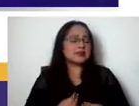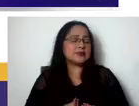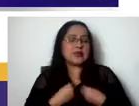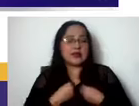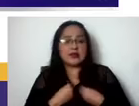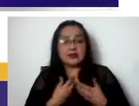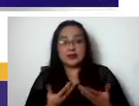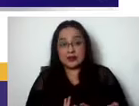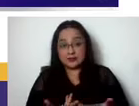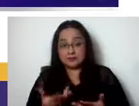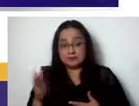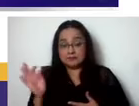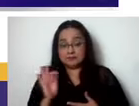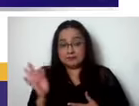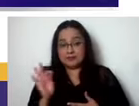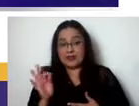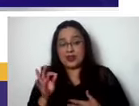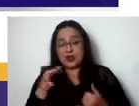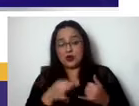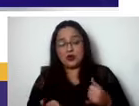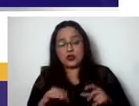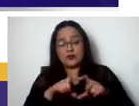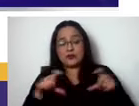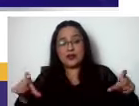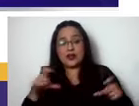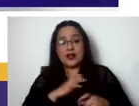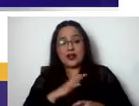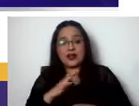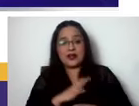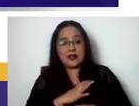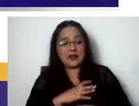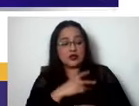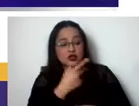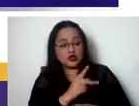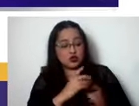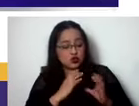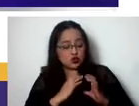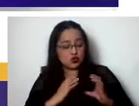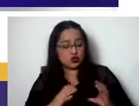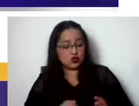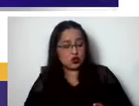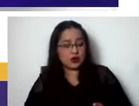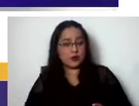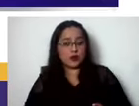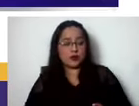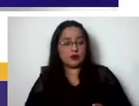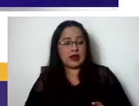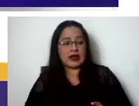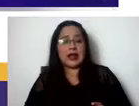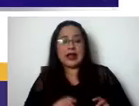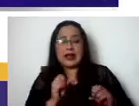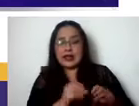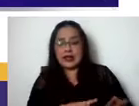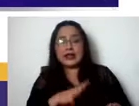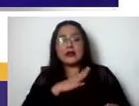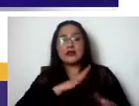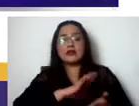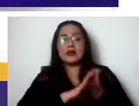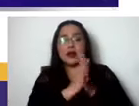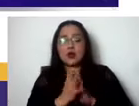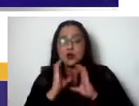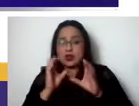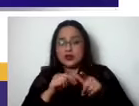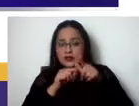tiene una estrofa que dice justamente, su cuerpo dejarán, no su cuidado, serán ceniza, mas